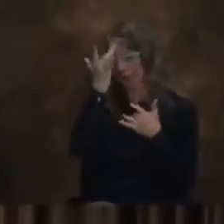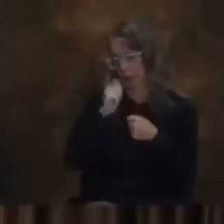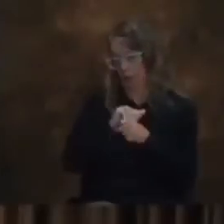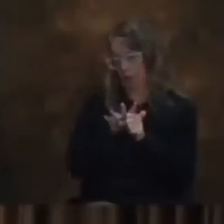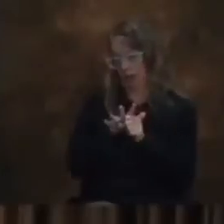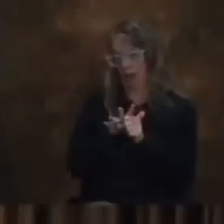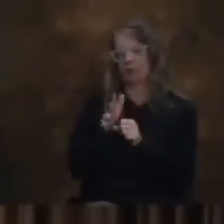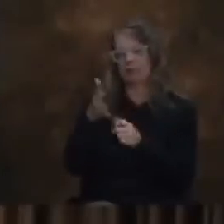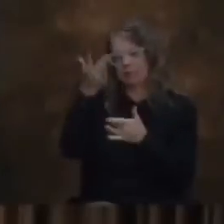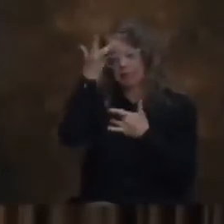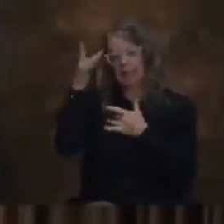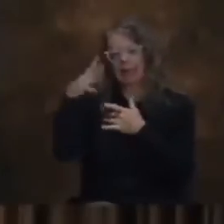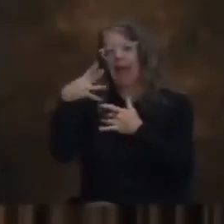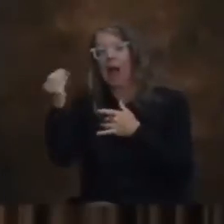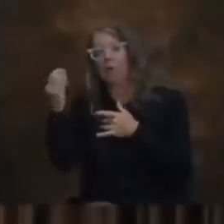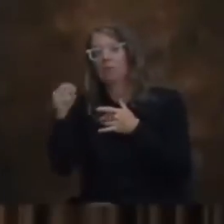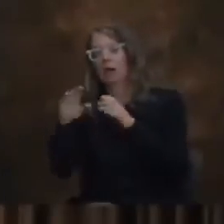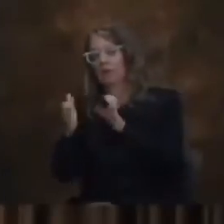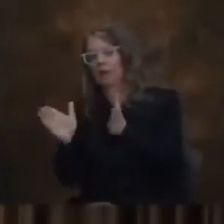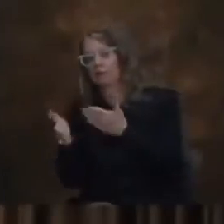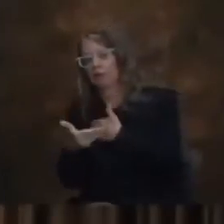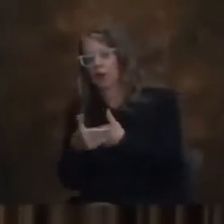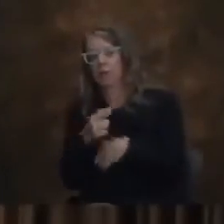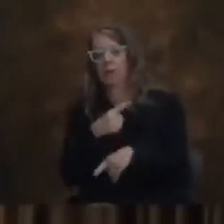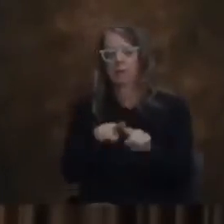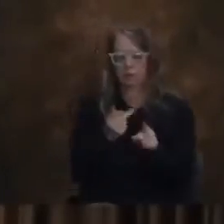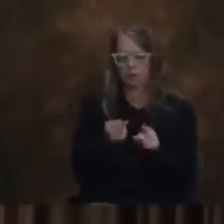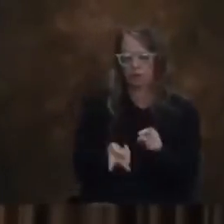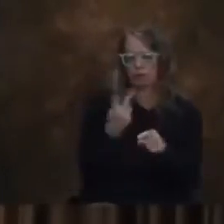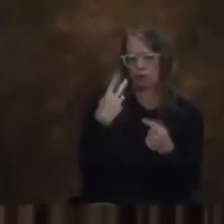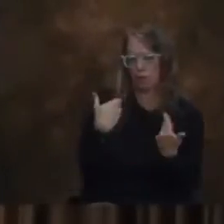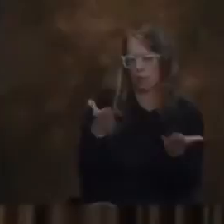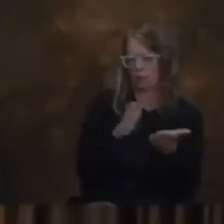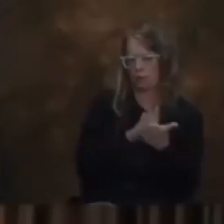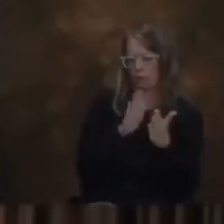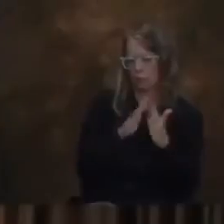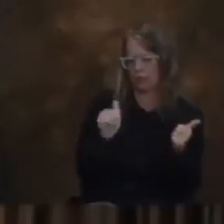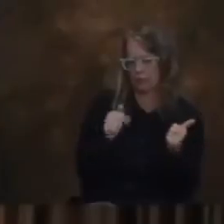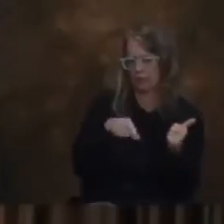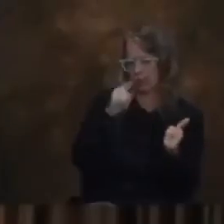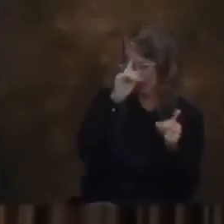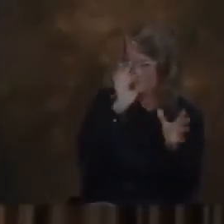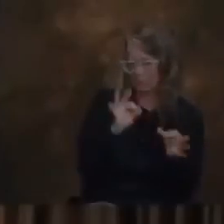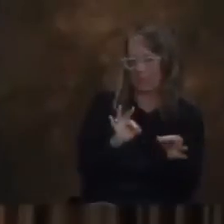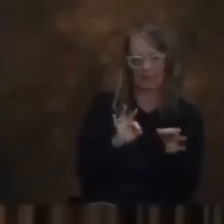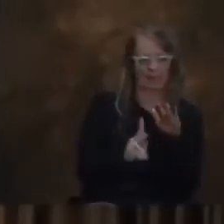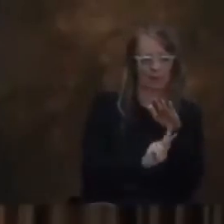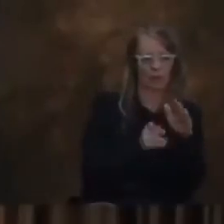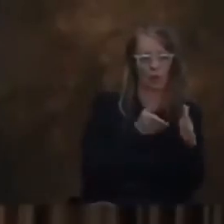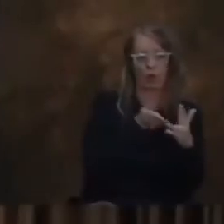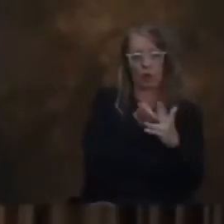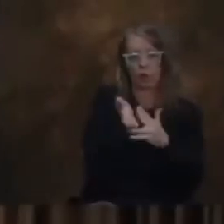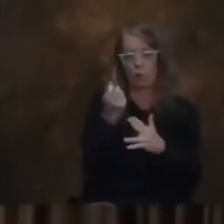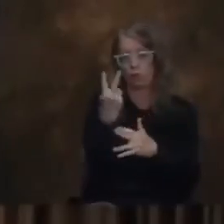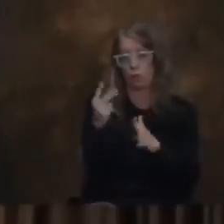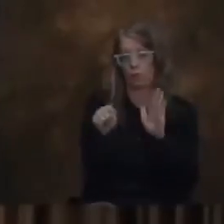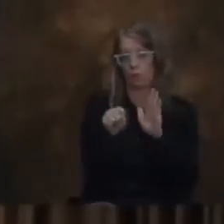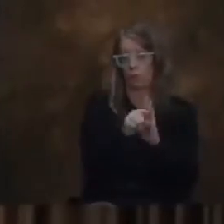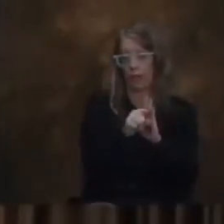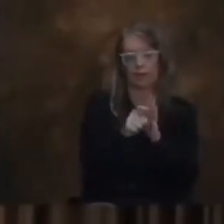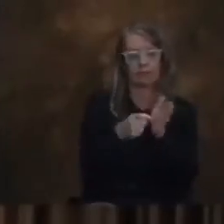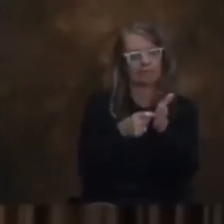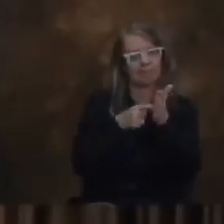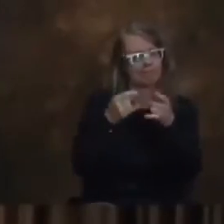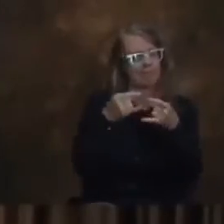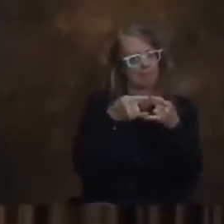expuesta exposición antes de la escuela tenemos dos escuelas que tienen máscaras de kindergarten